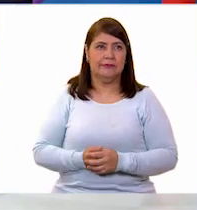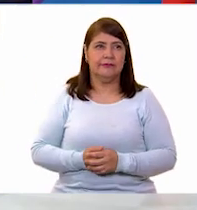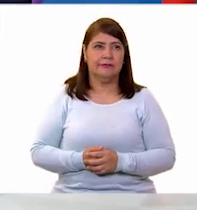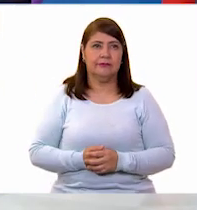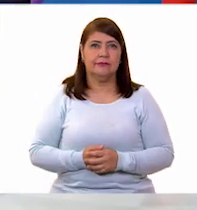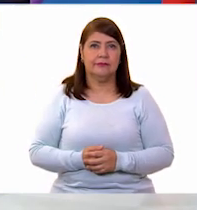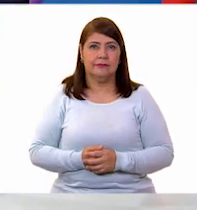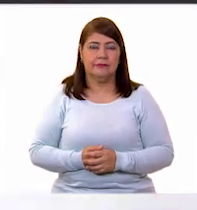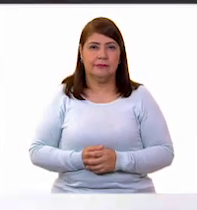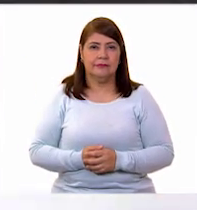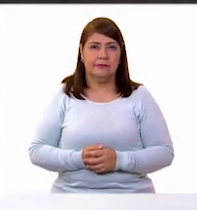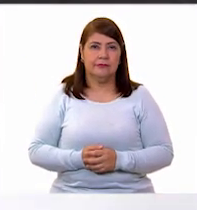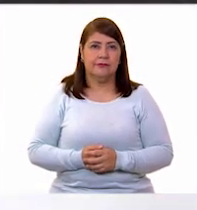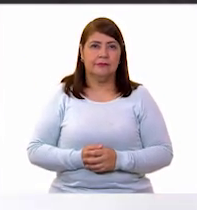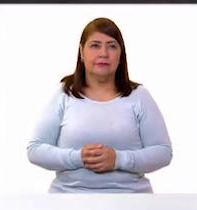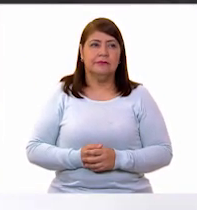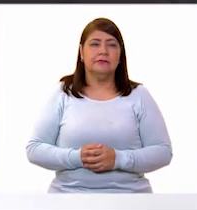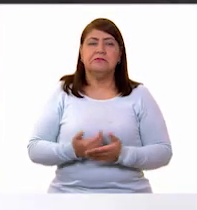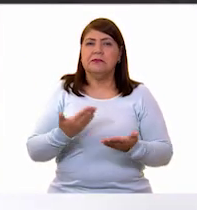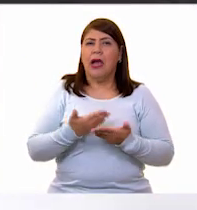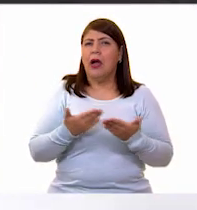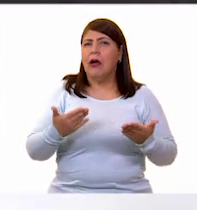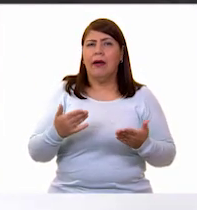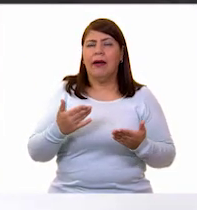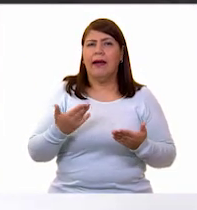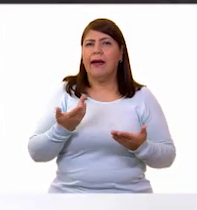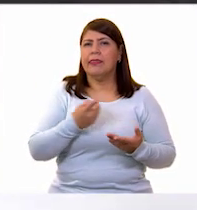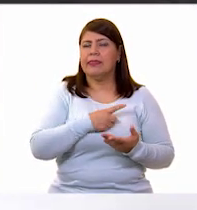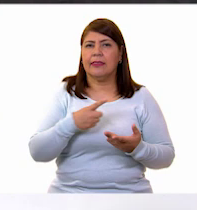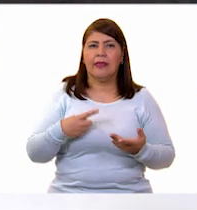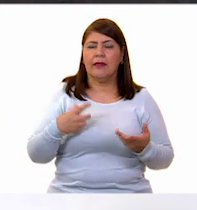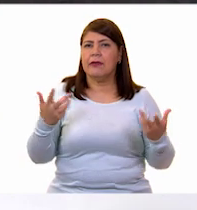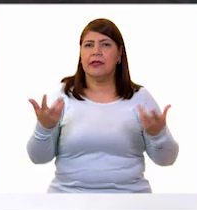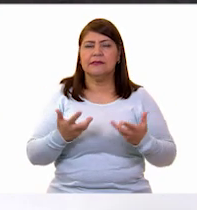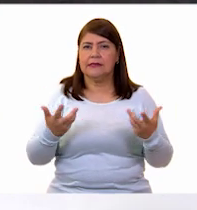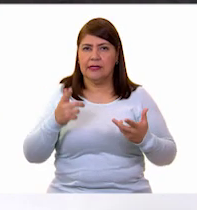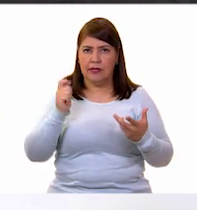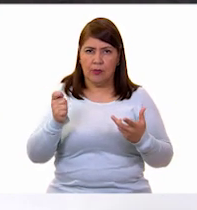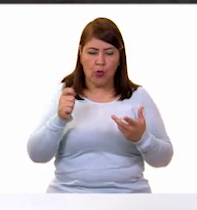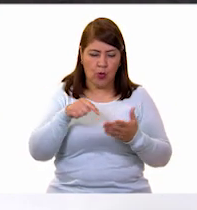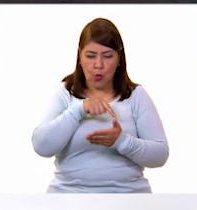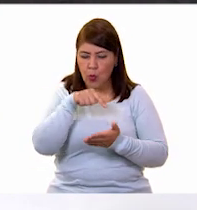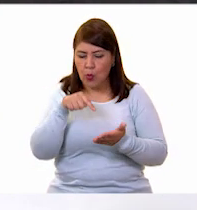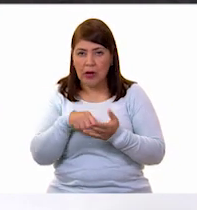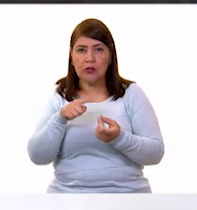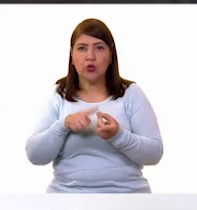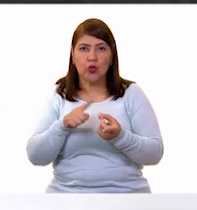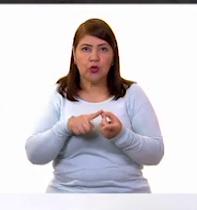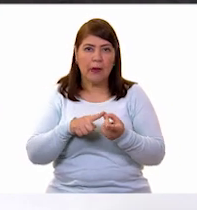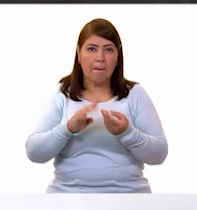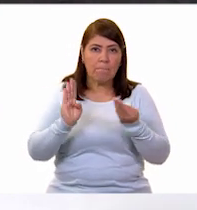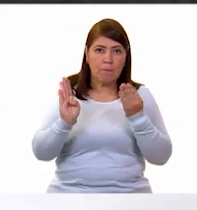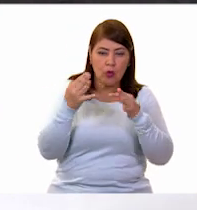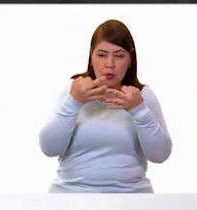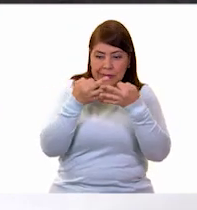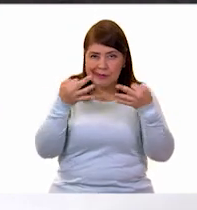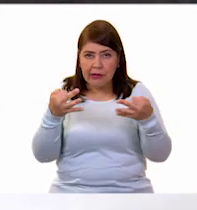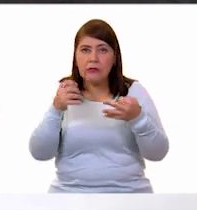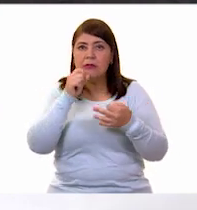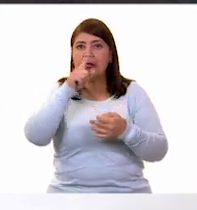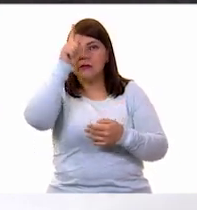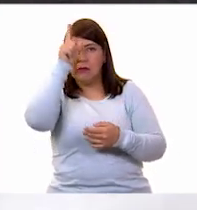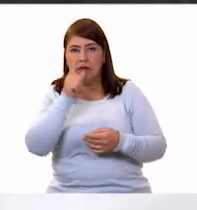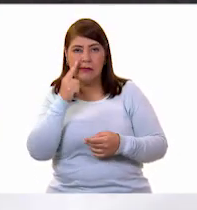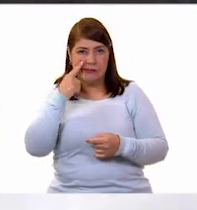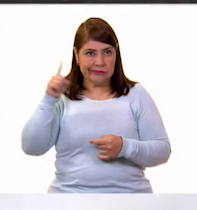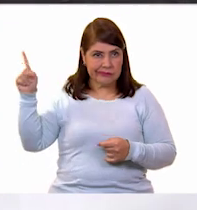Y ahora tenemos que alterar la ubicación de la Tierra y de la Luna. Pongan mucha atención.